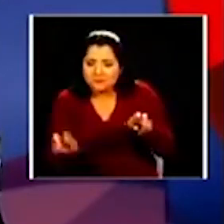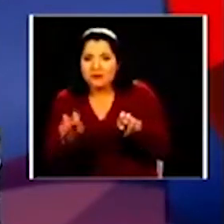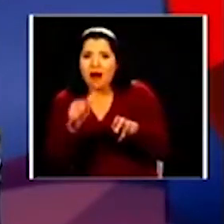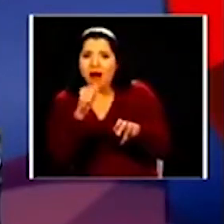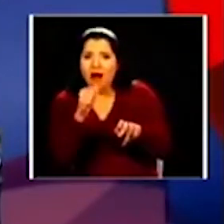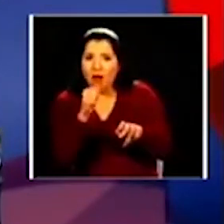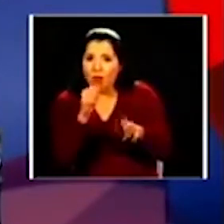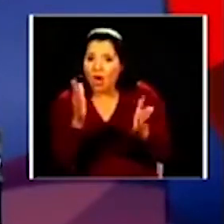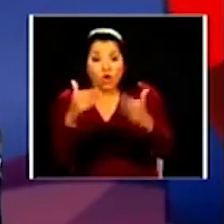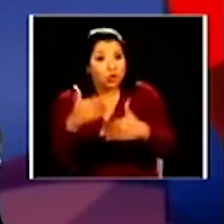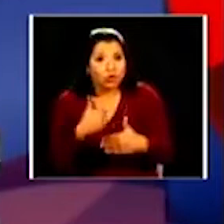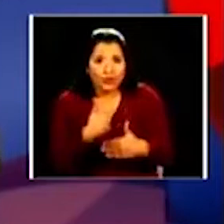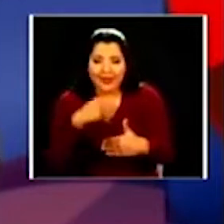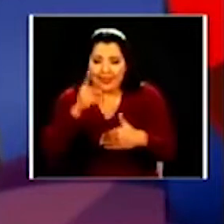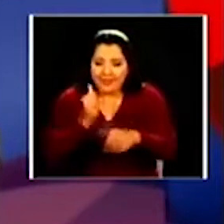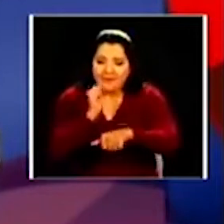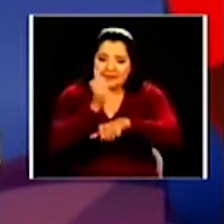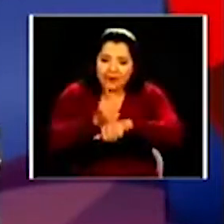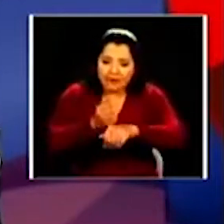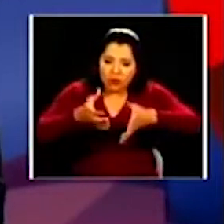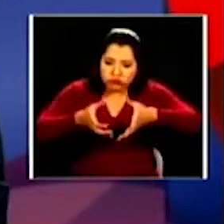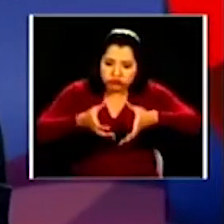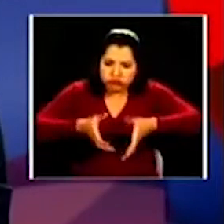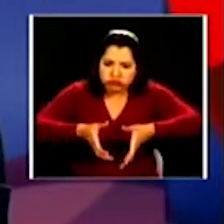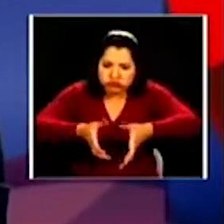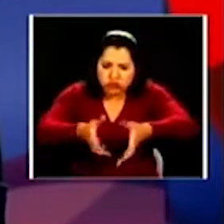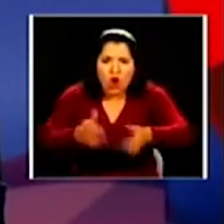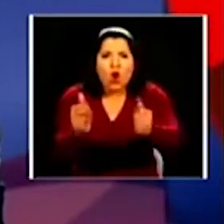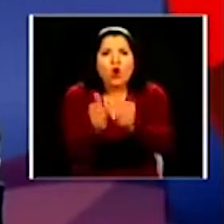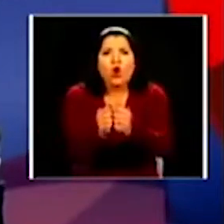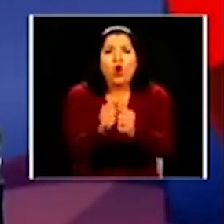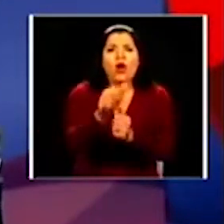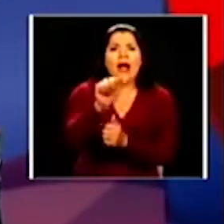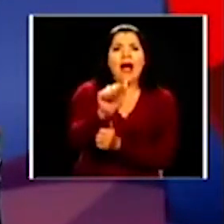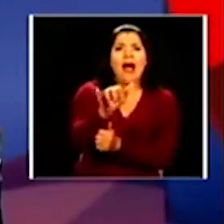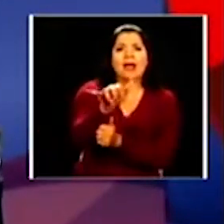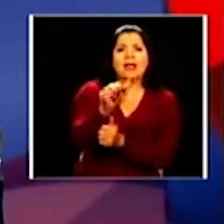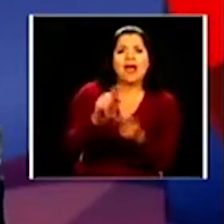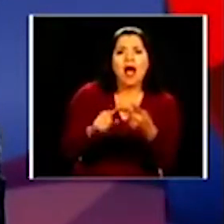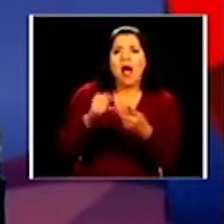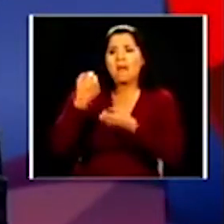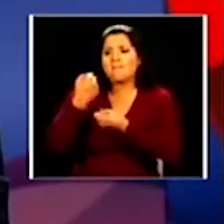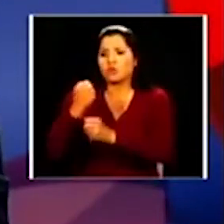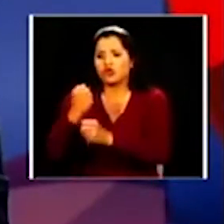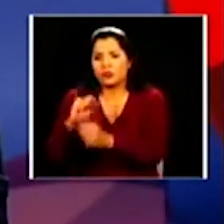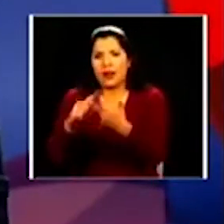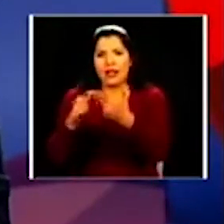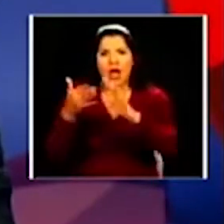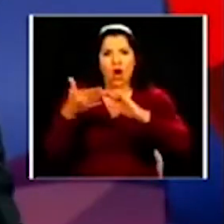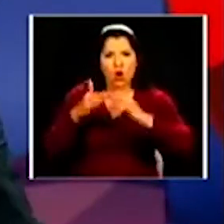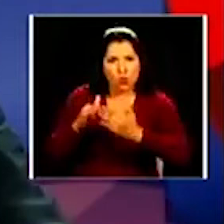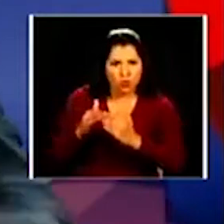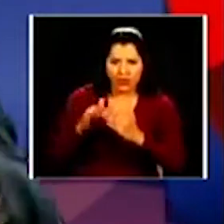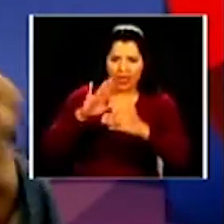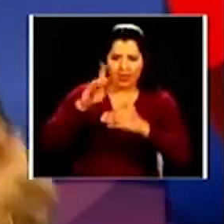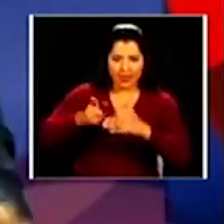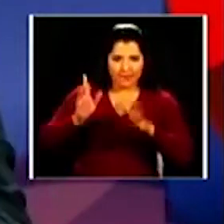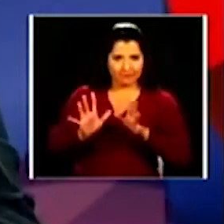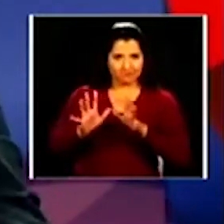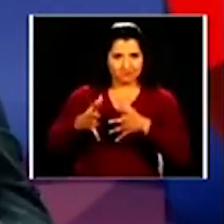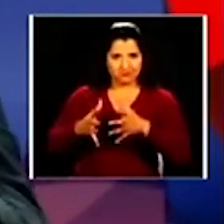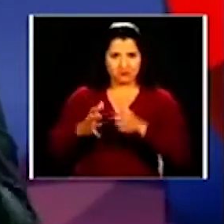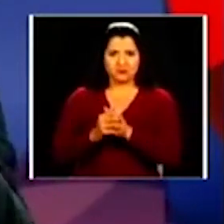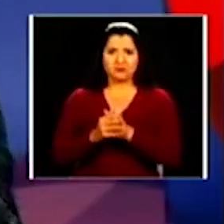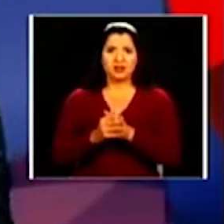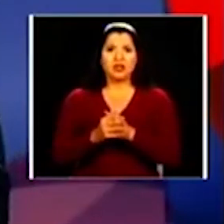las asadas, con el AIA, con los gobiernos locales y con las comunidades. No puede sentirse que se llega nada más para tomar agua, pero